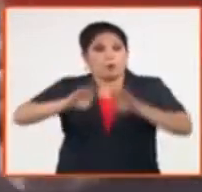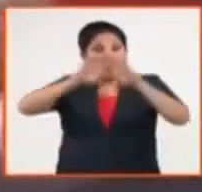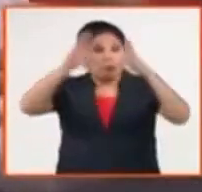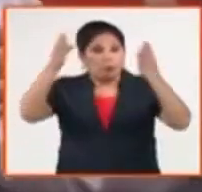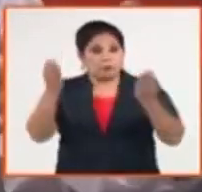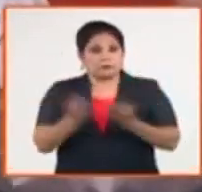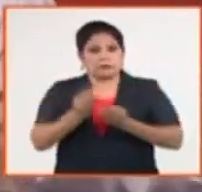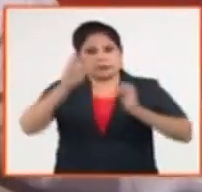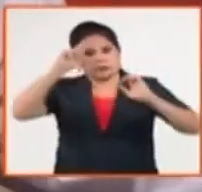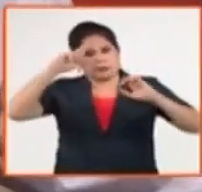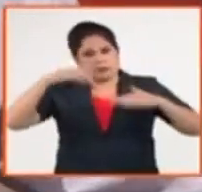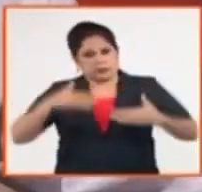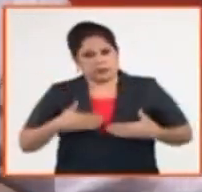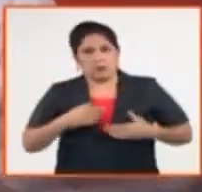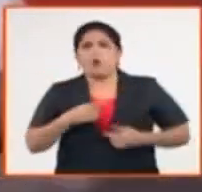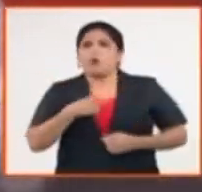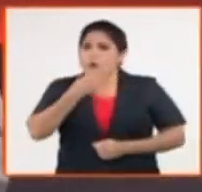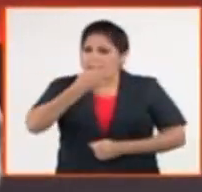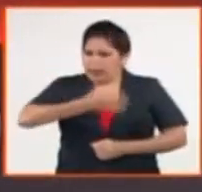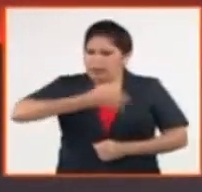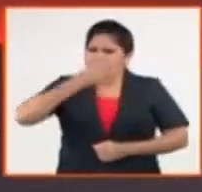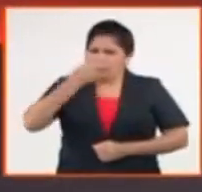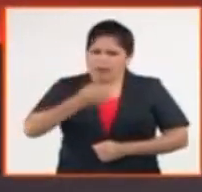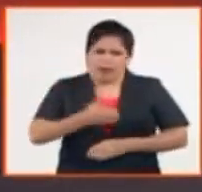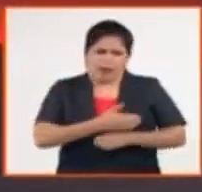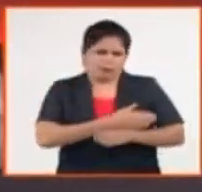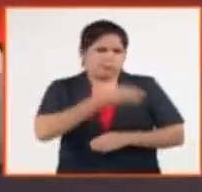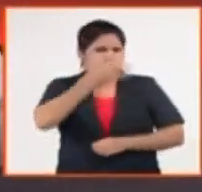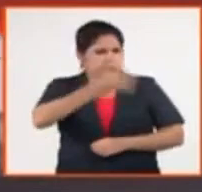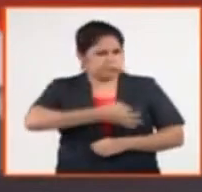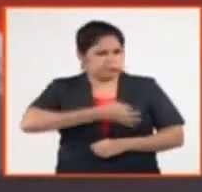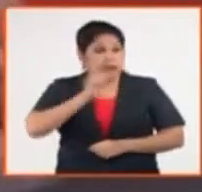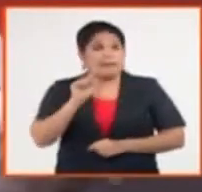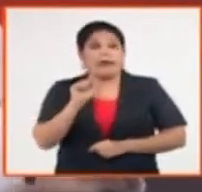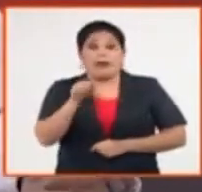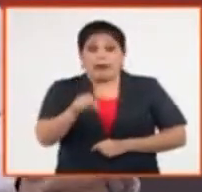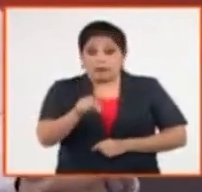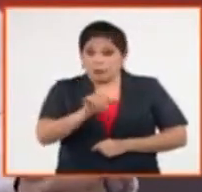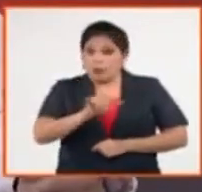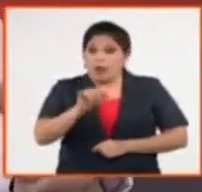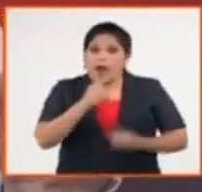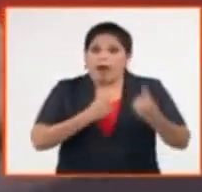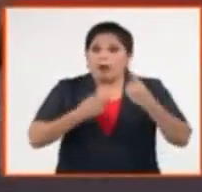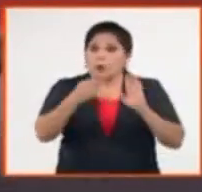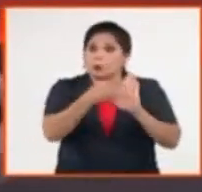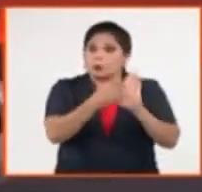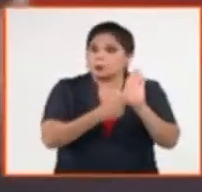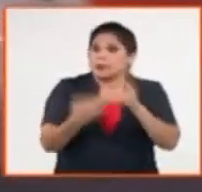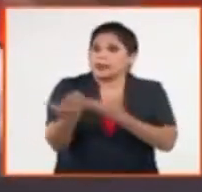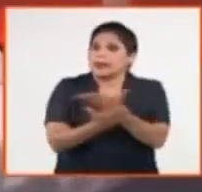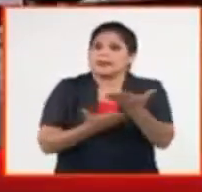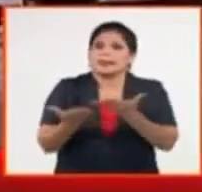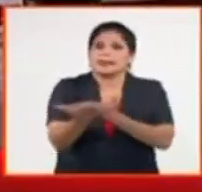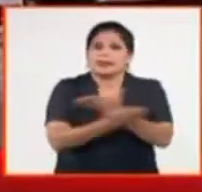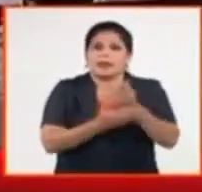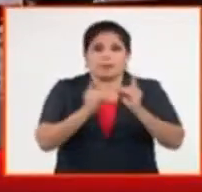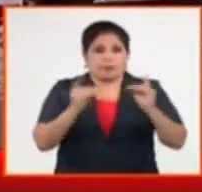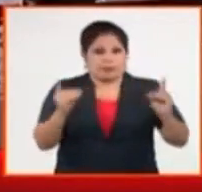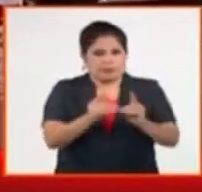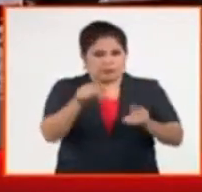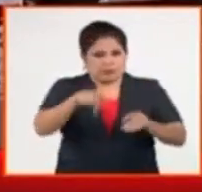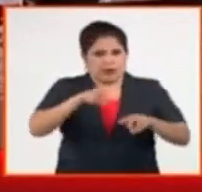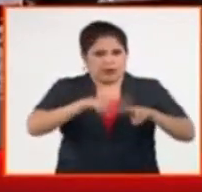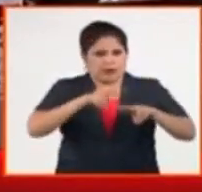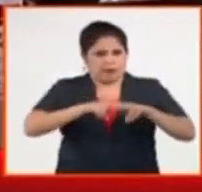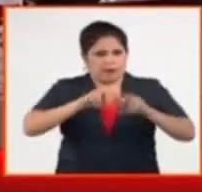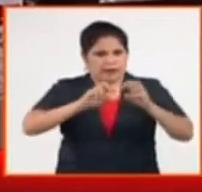Ya esto lo hemos venido anunciando. Ha habido ya algunos intercambios. Con la oficina aquí en La Habana. Con la